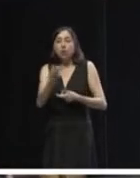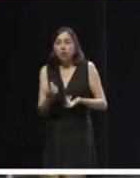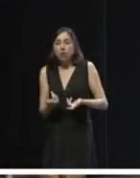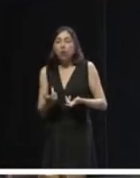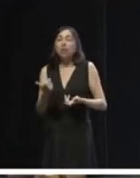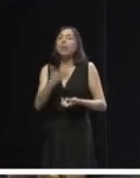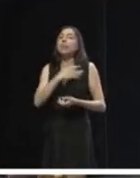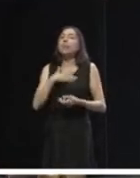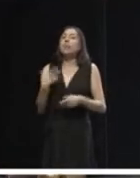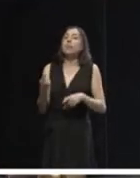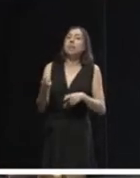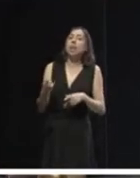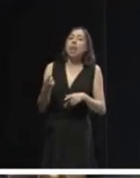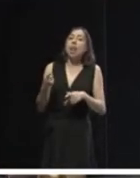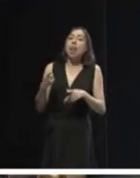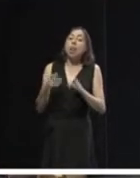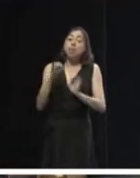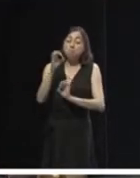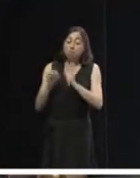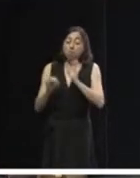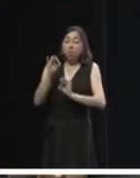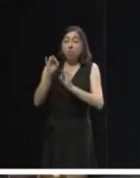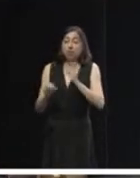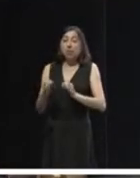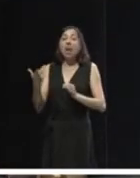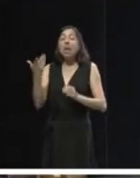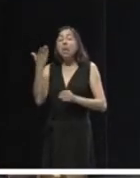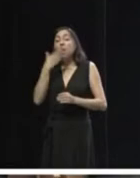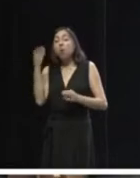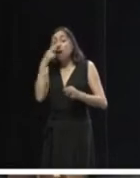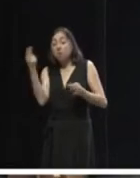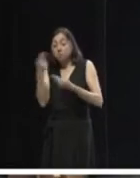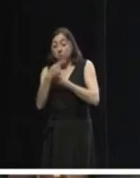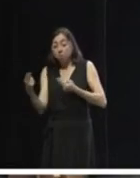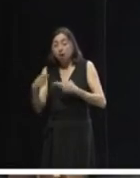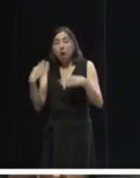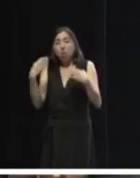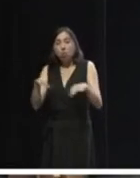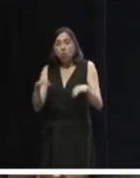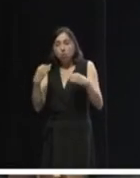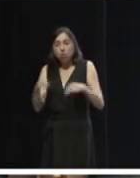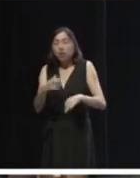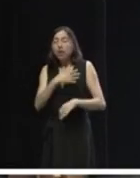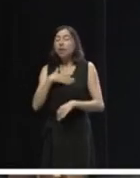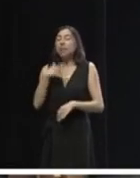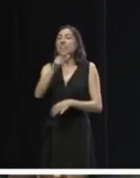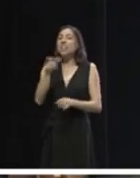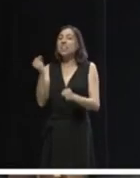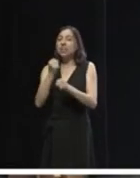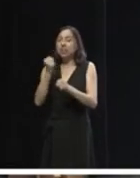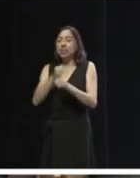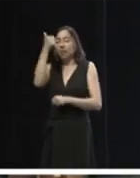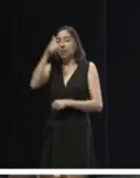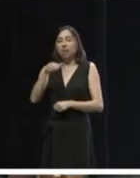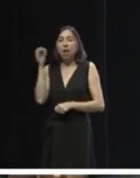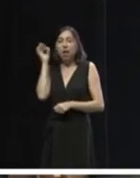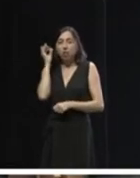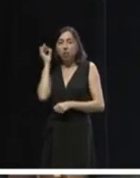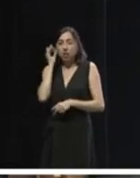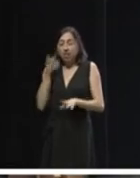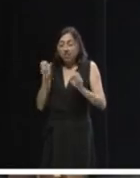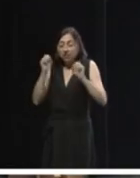en las escuelas públicas decentes, que quiere empleados y empleadas públicas sin precariedad y